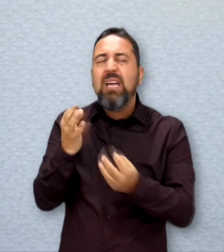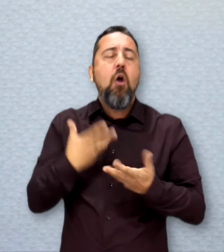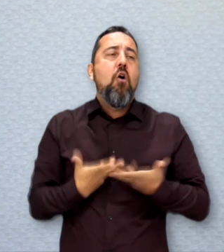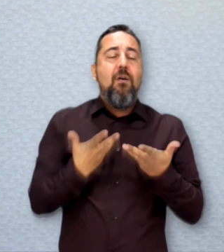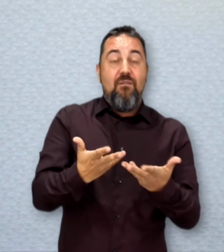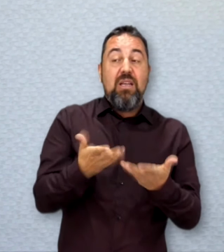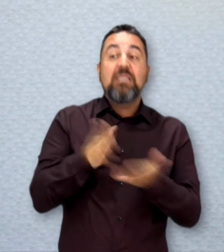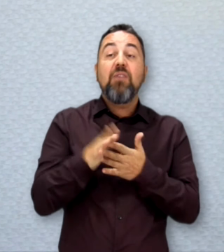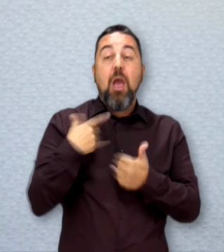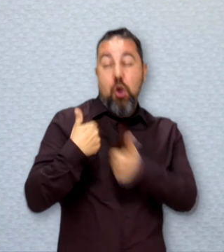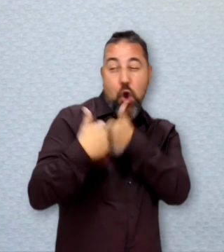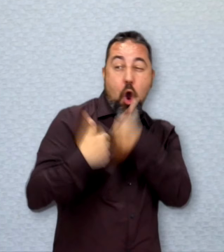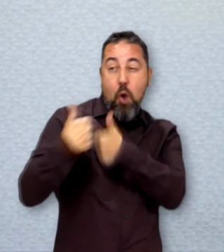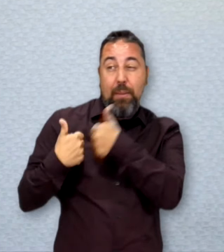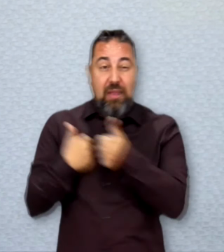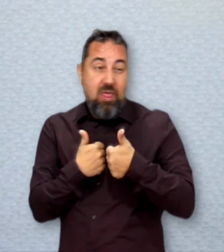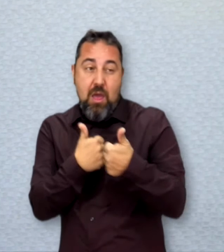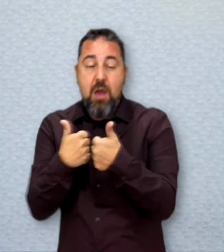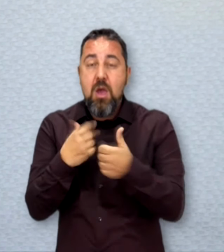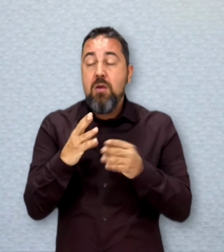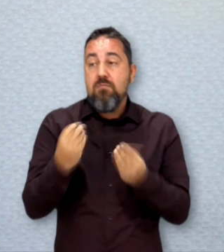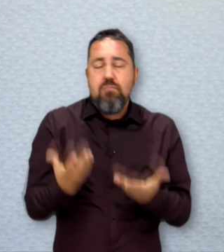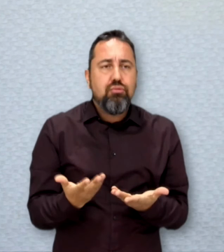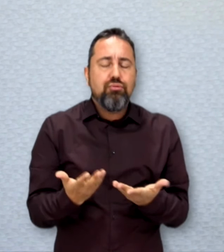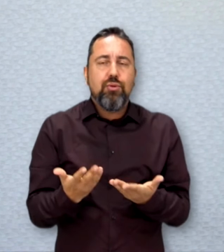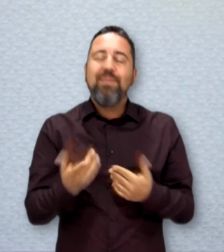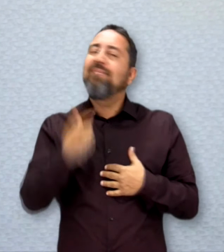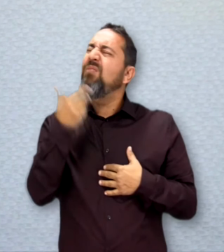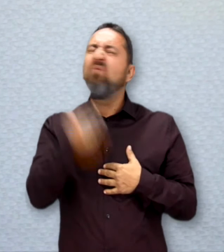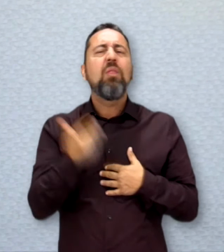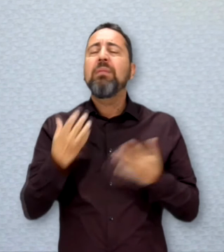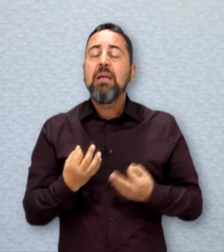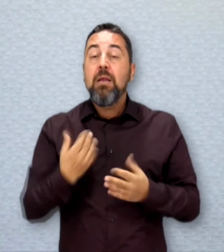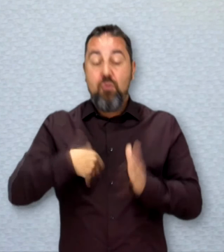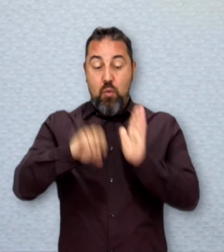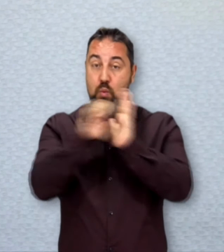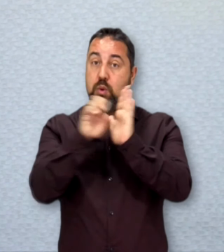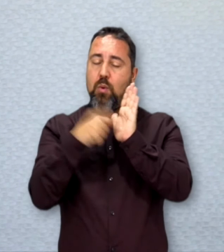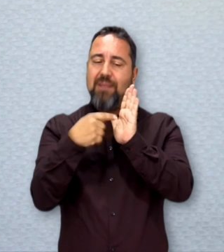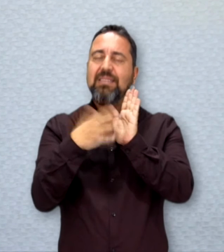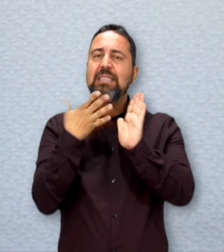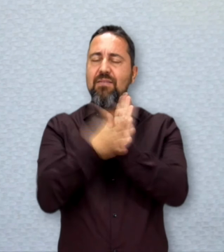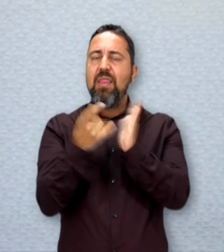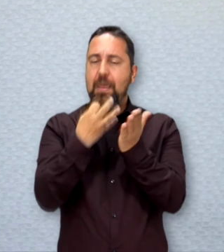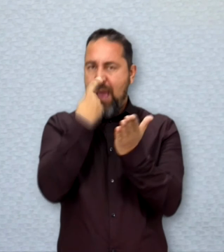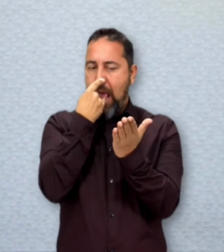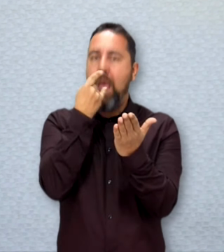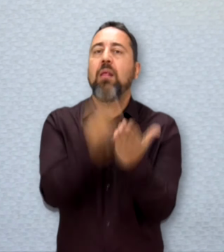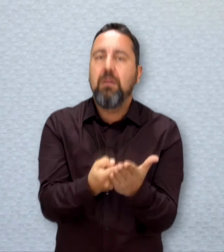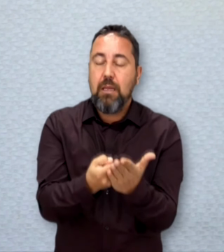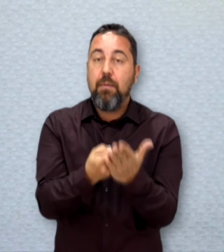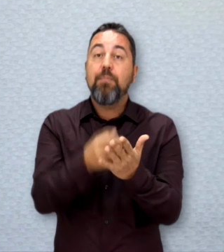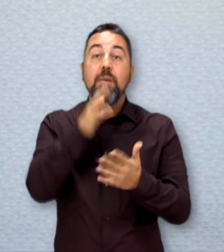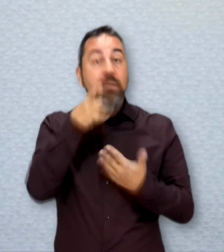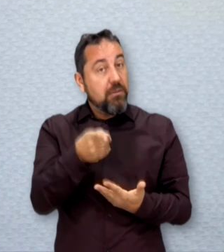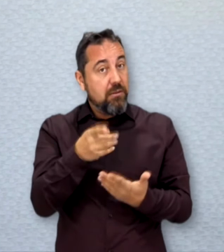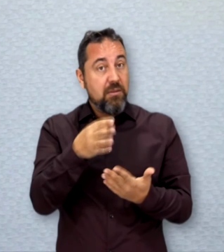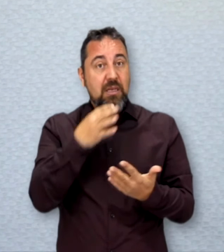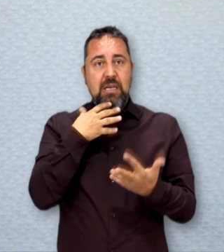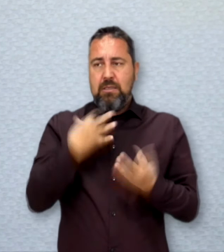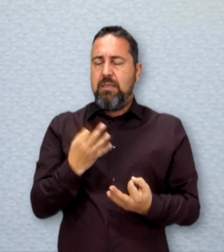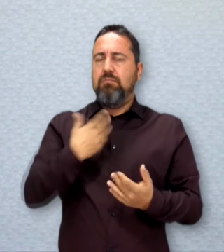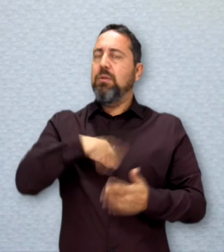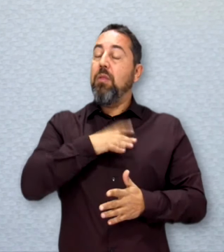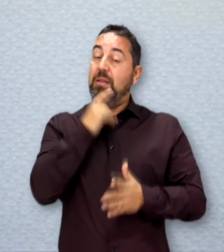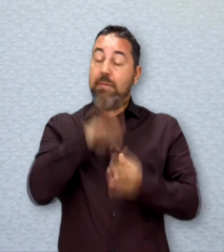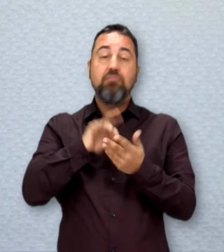Eso quiere decir que tenemos mucha competencia y que, por lo tanto, es fundamental que nuestro currículum sea atractivo. Para ello,